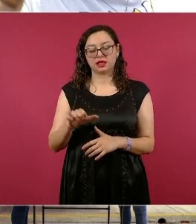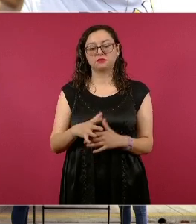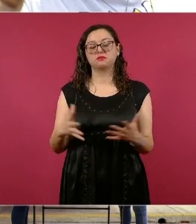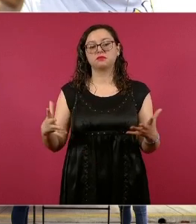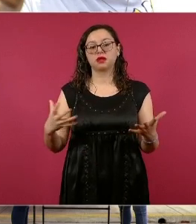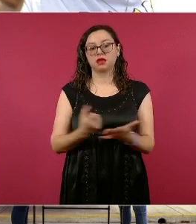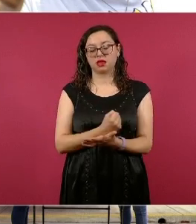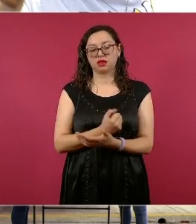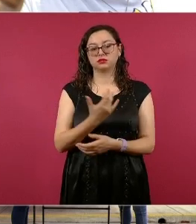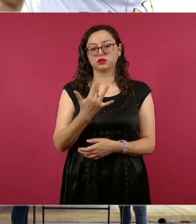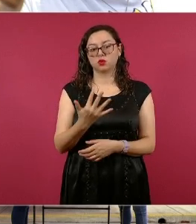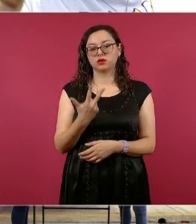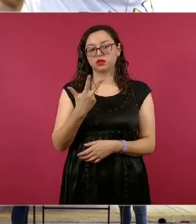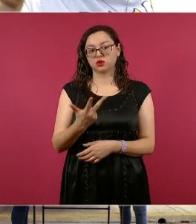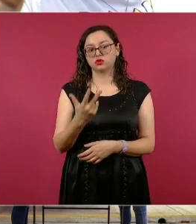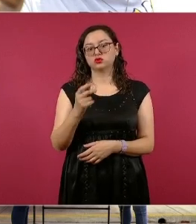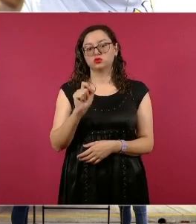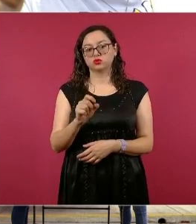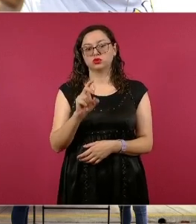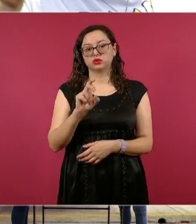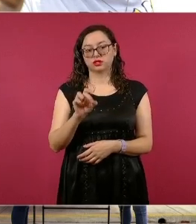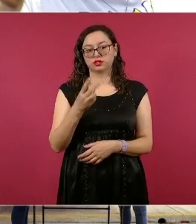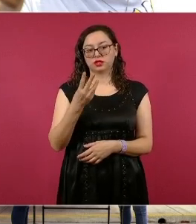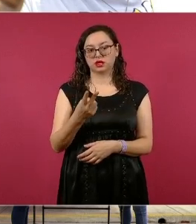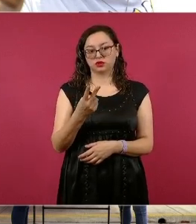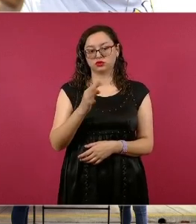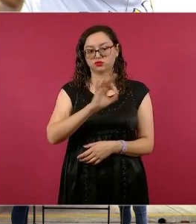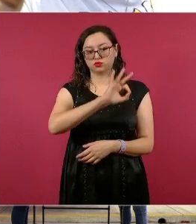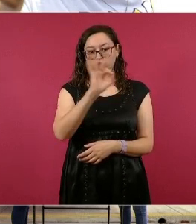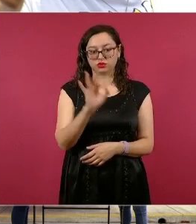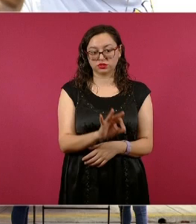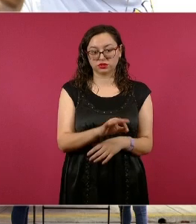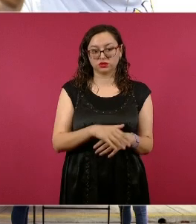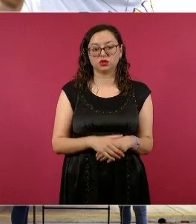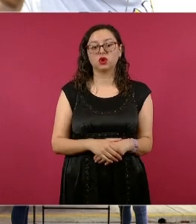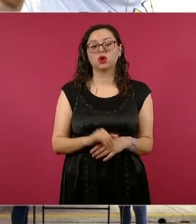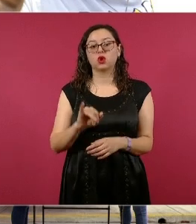58.32%, seguido de José Yunes del PAN PRI PRD con